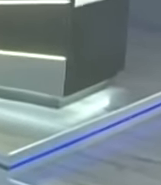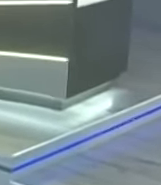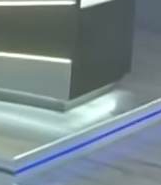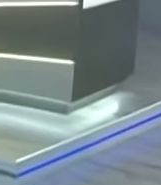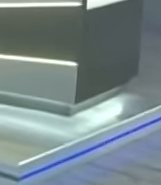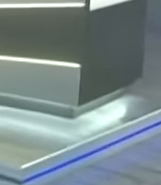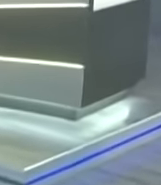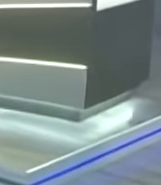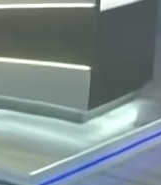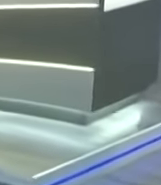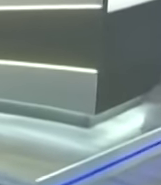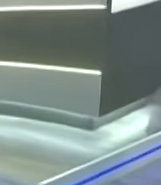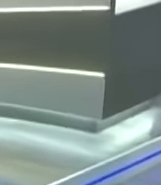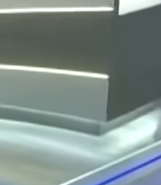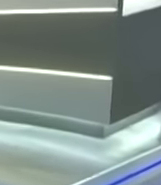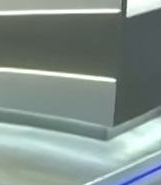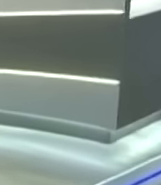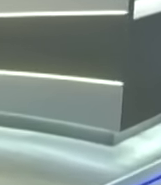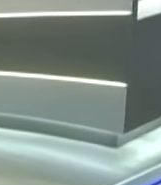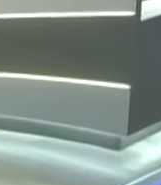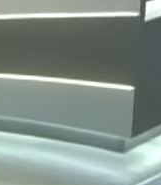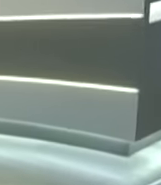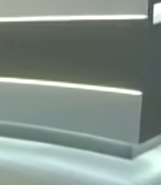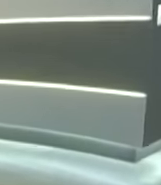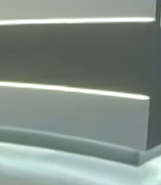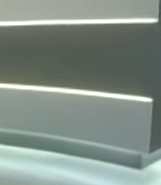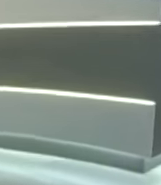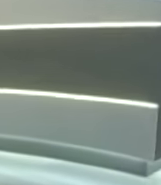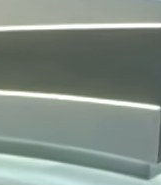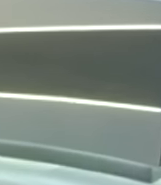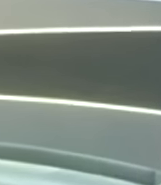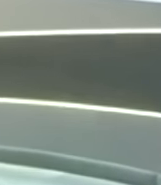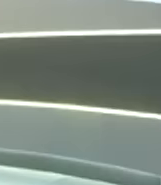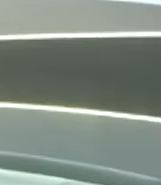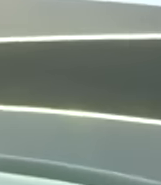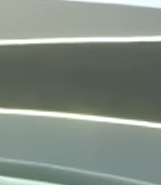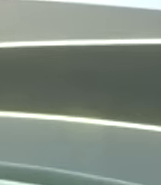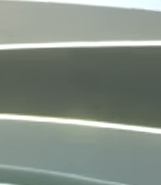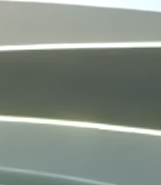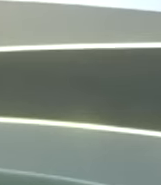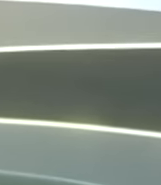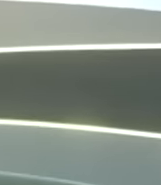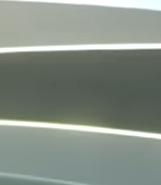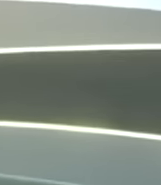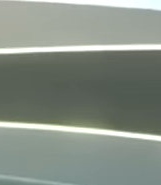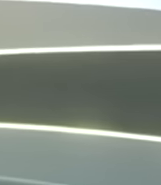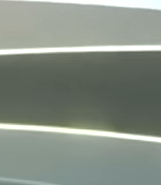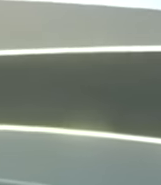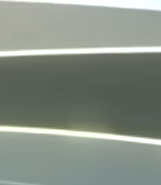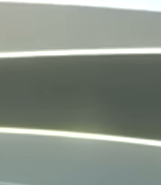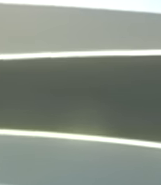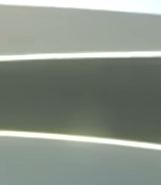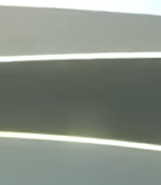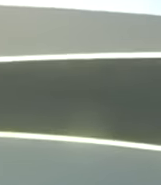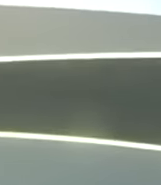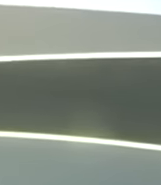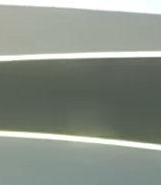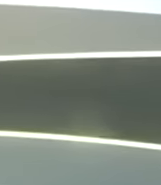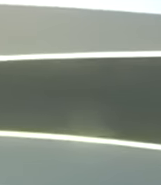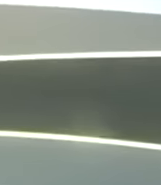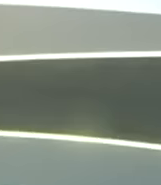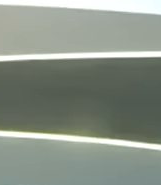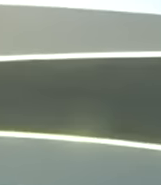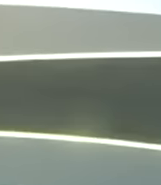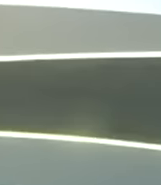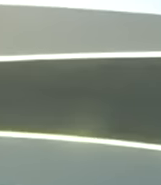por la información. Allí tenía en la jornada de trabajo el presidente de la República, Nicolás Maduro, donde ofrecía un balance de los resultados que ha tenido